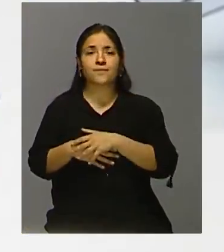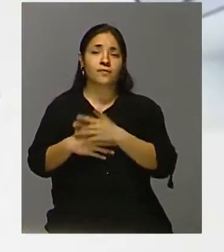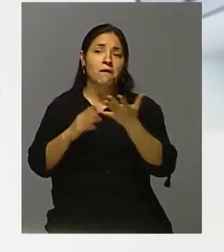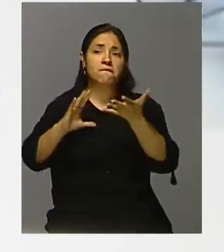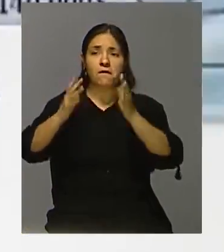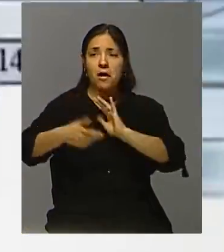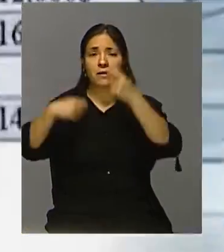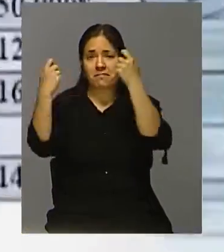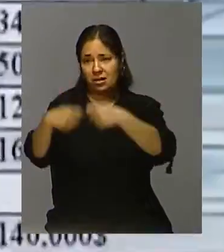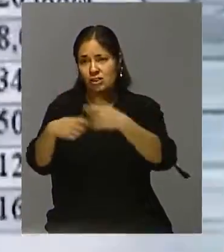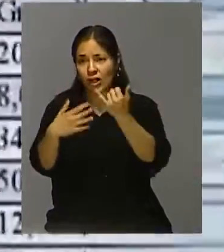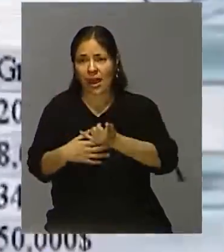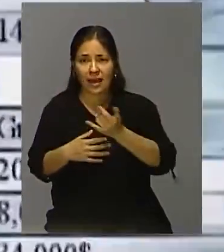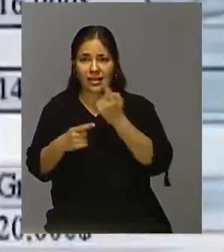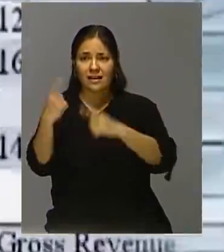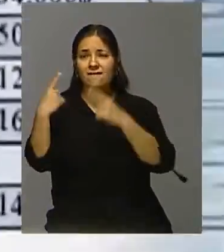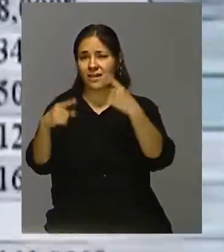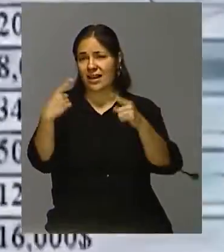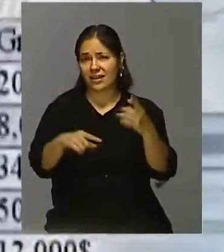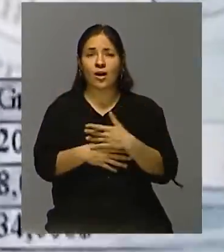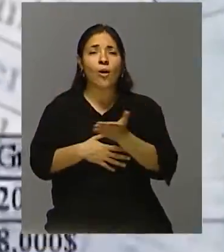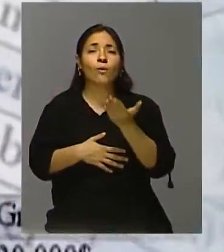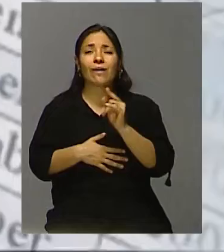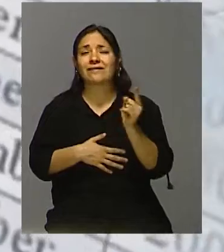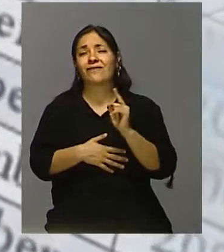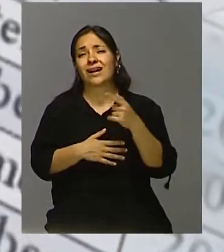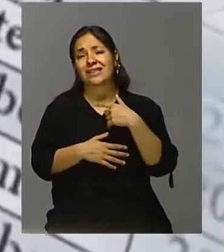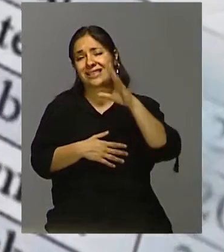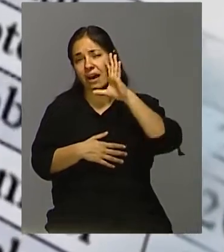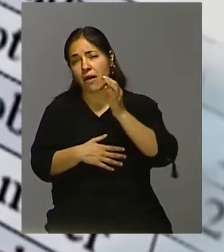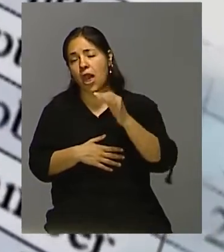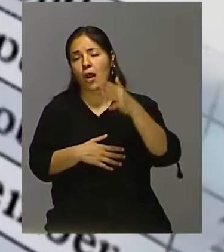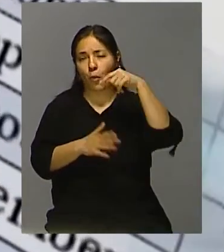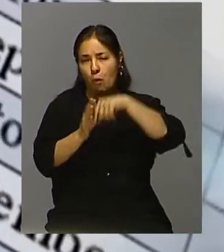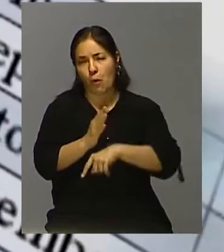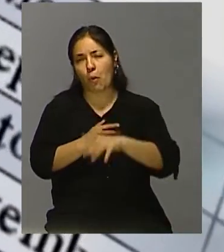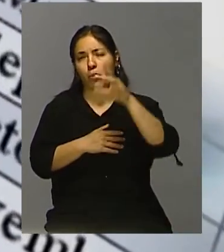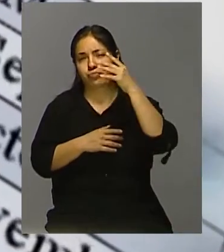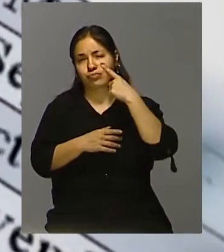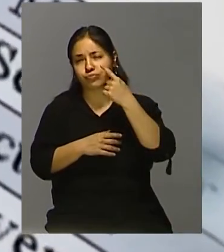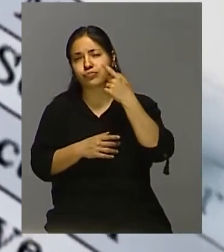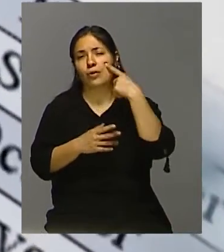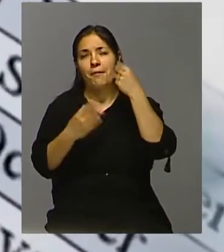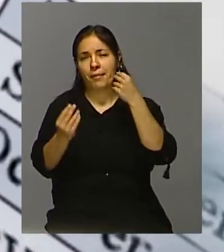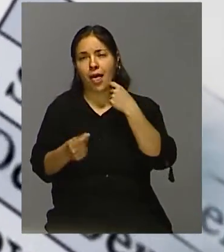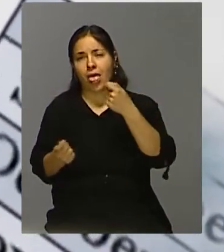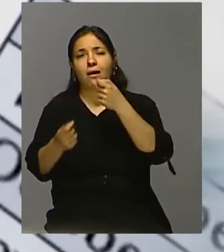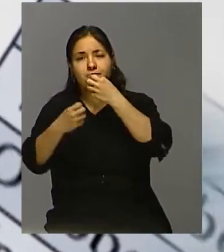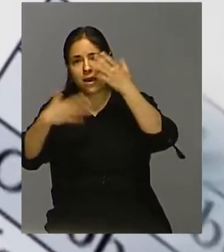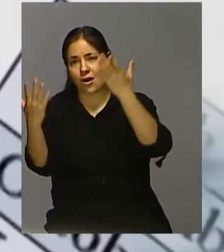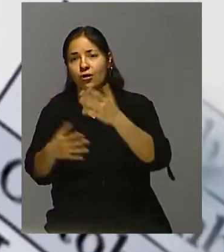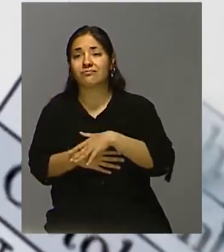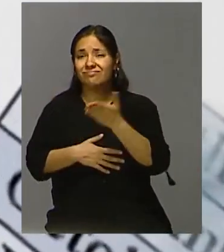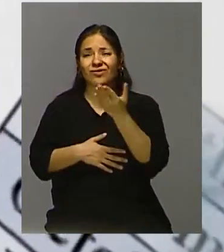modalidades de inversión y no hace falta ni hacer mucho ni saber mucho para obtener buenos rendimientos en el mercado de valores en el largo